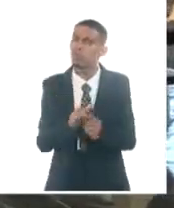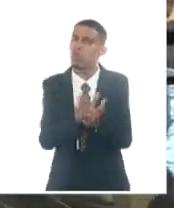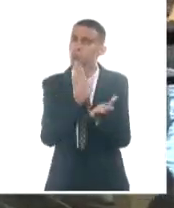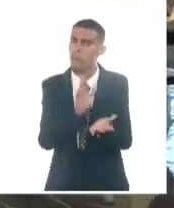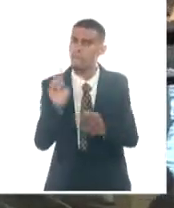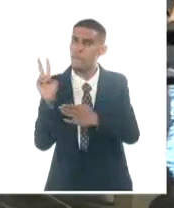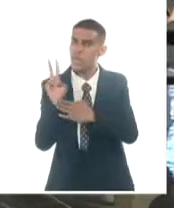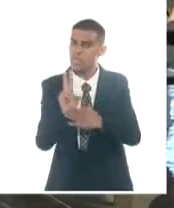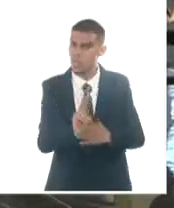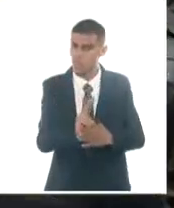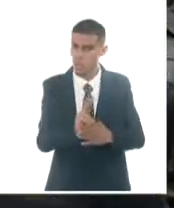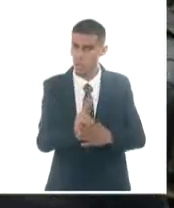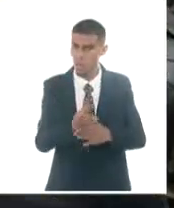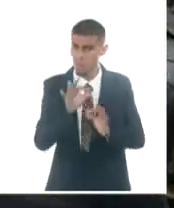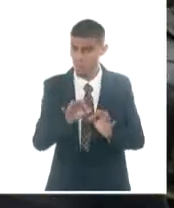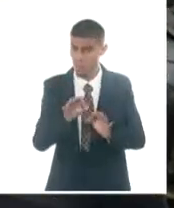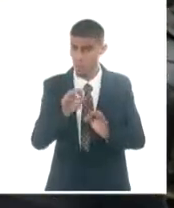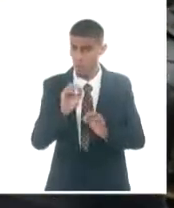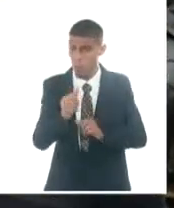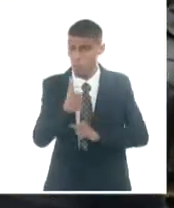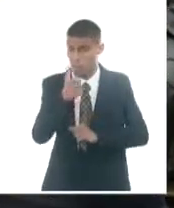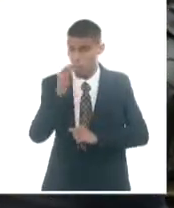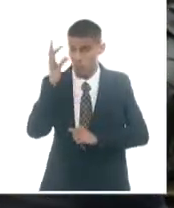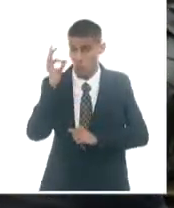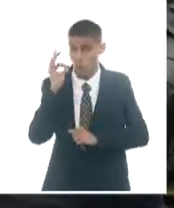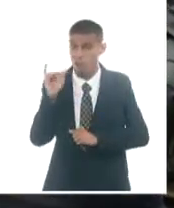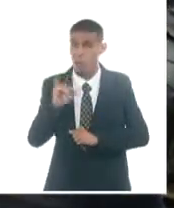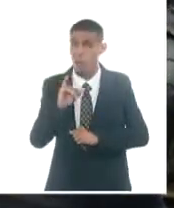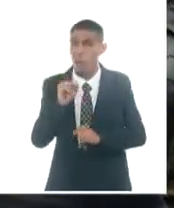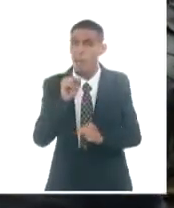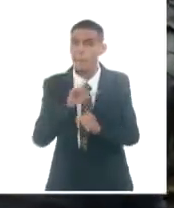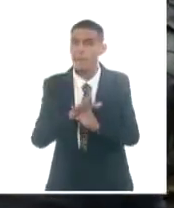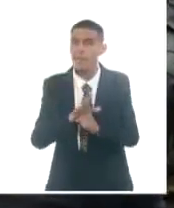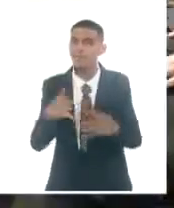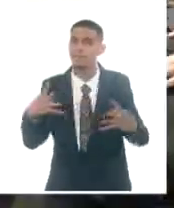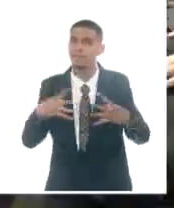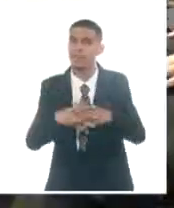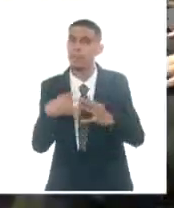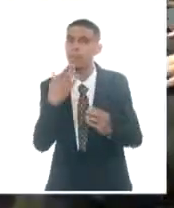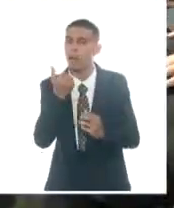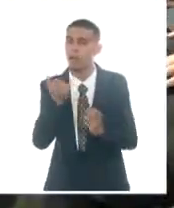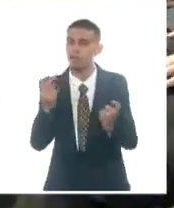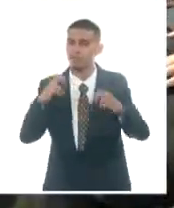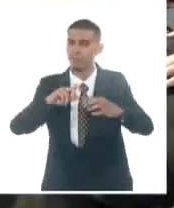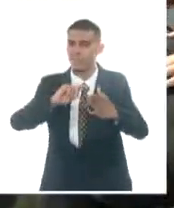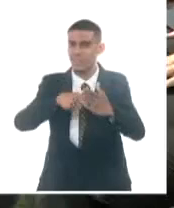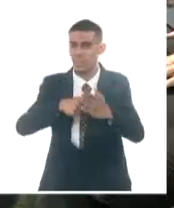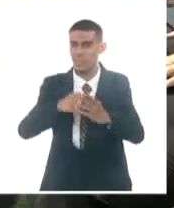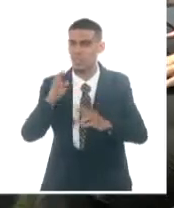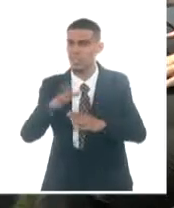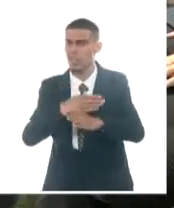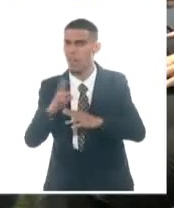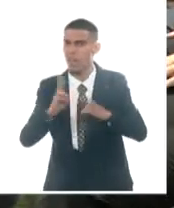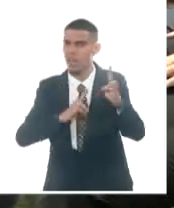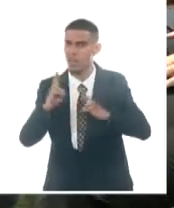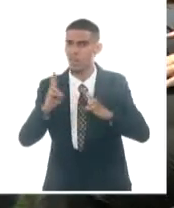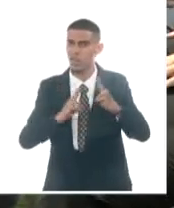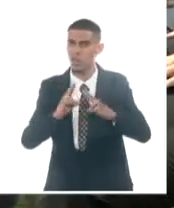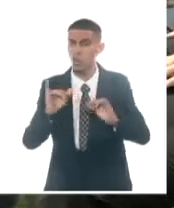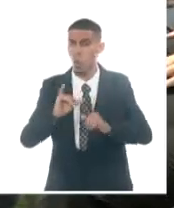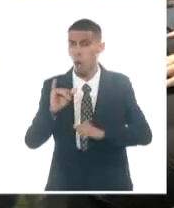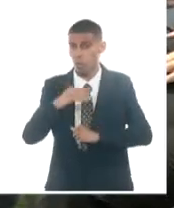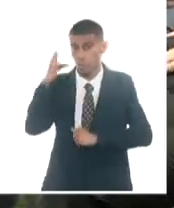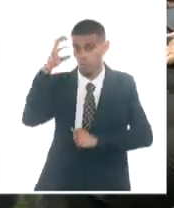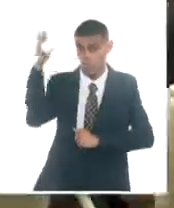visita marcará un hito en las relaciones bilaterales y transmitió a su homóloga Bosnia la voluntad y el empeño de la dirección del Estado y el gobierno